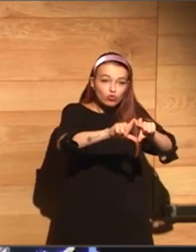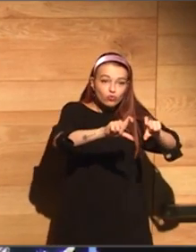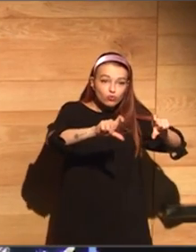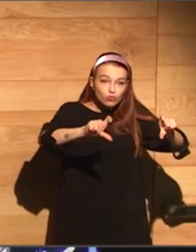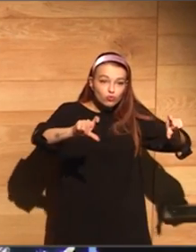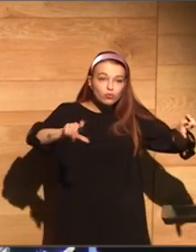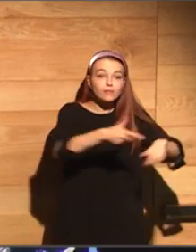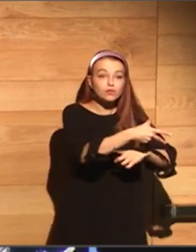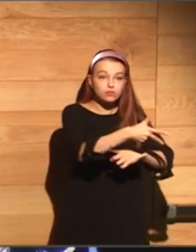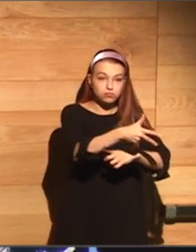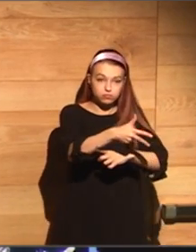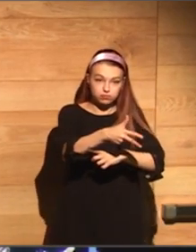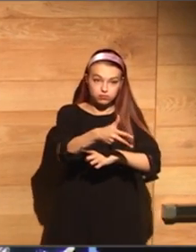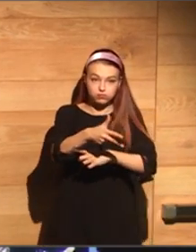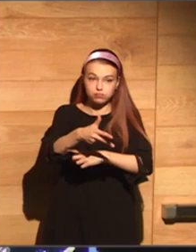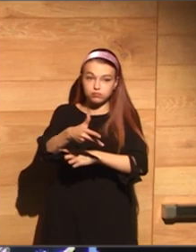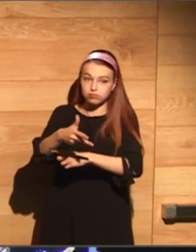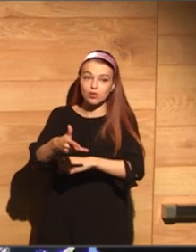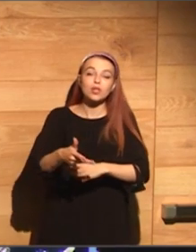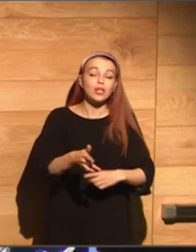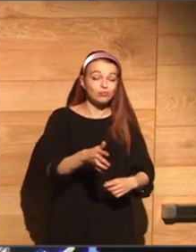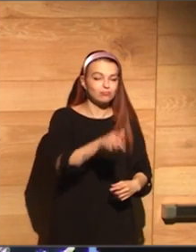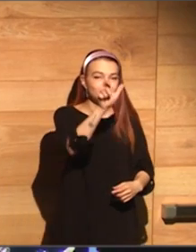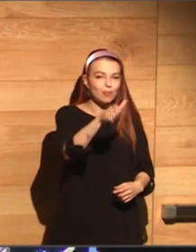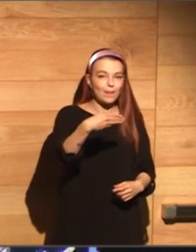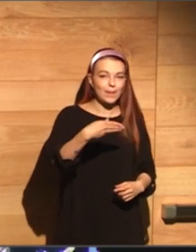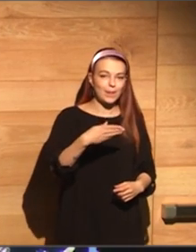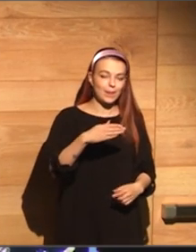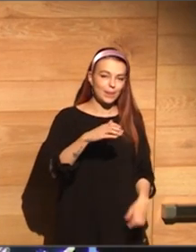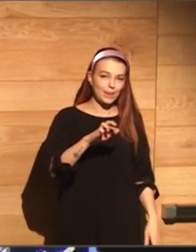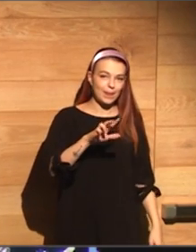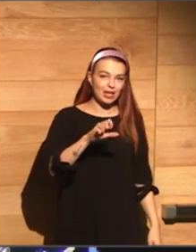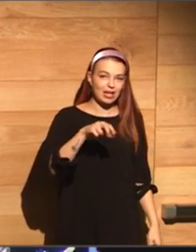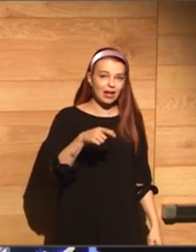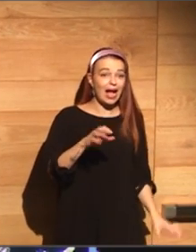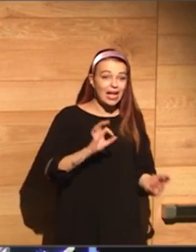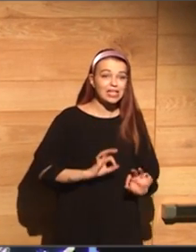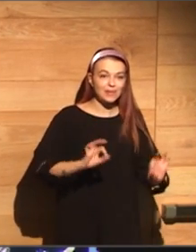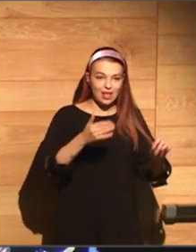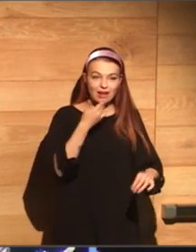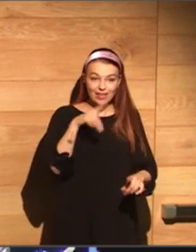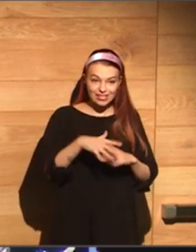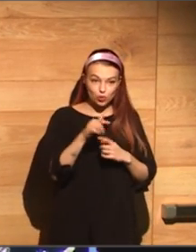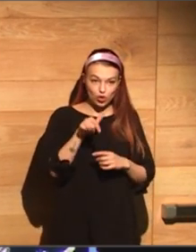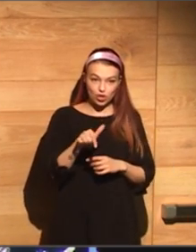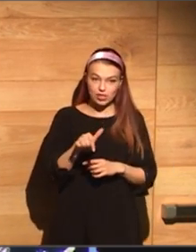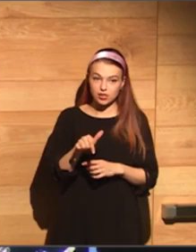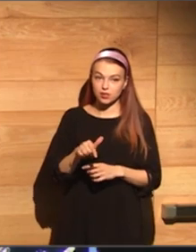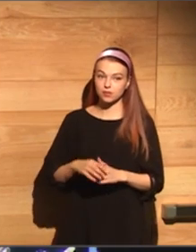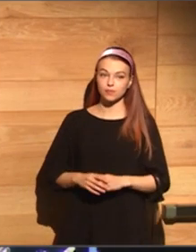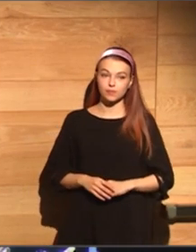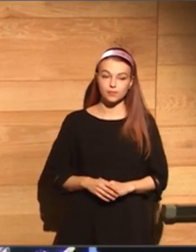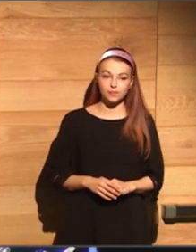cámara, que eso es lo que hace tan especial a Berlanga. Berlanga no se detiene nunca. Él en alguna ocasión llegó a decir: el traveling soy